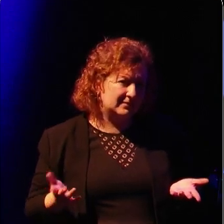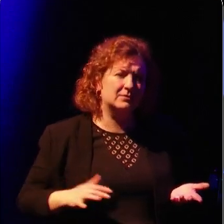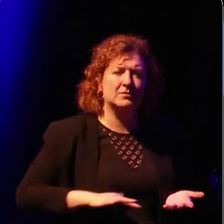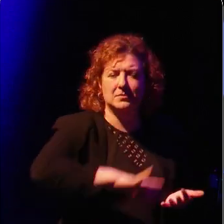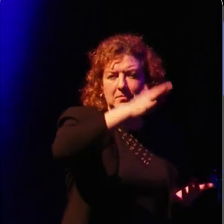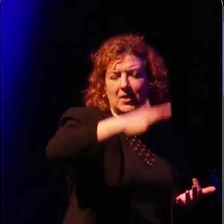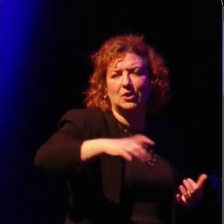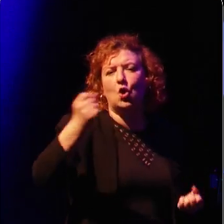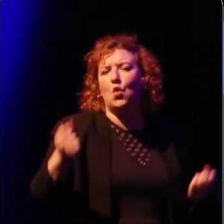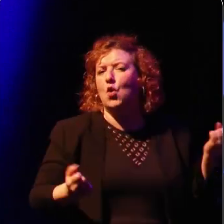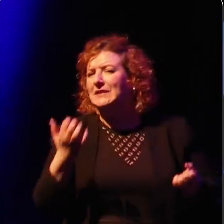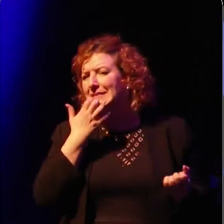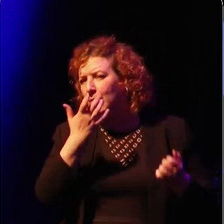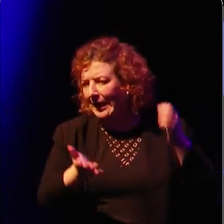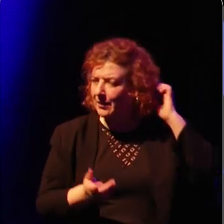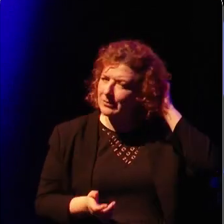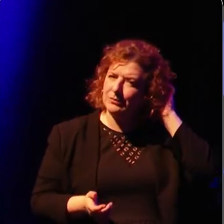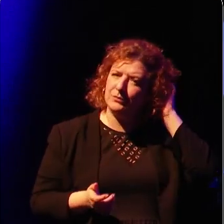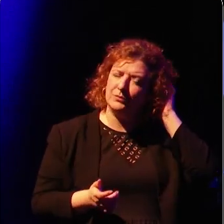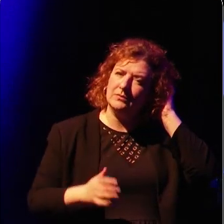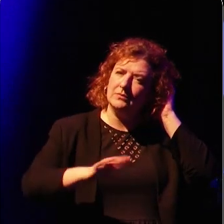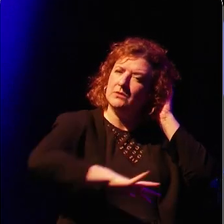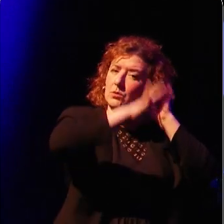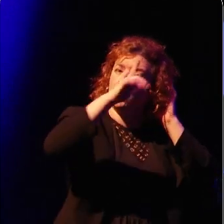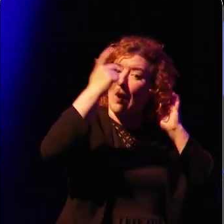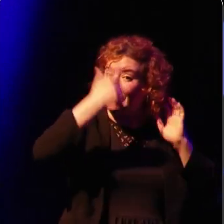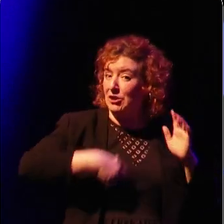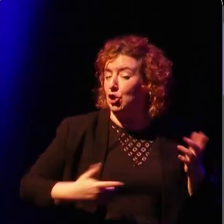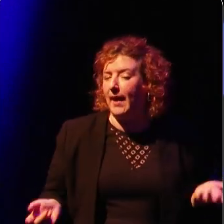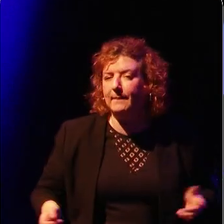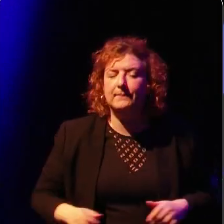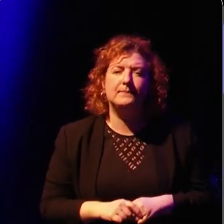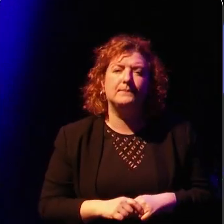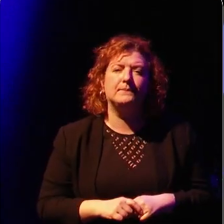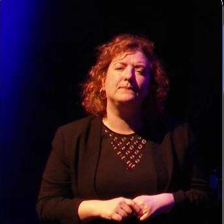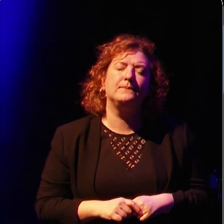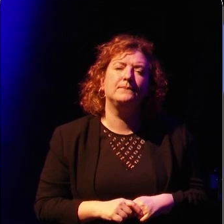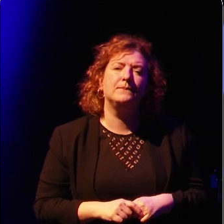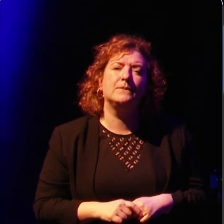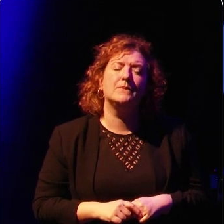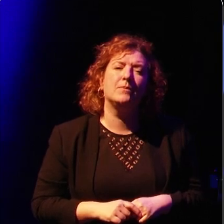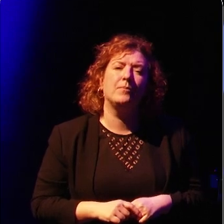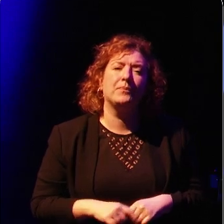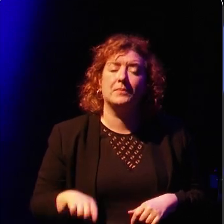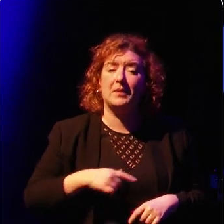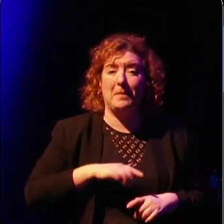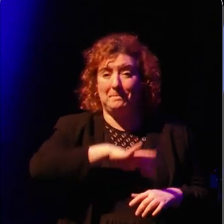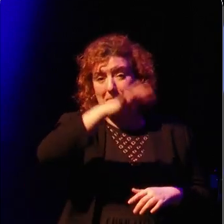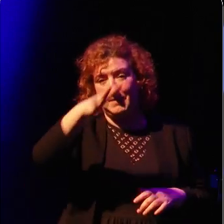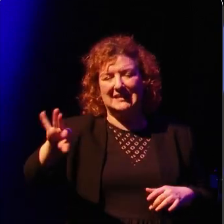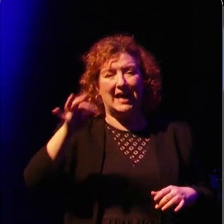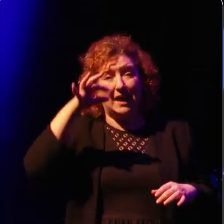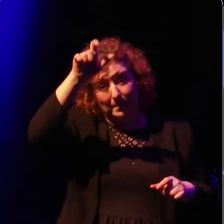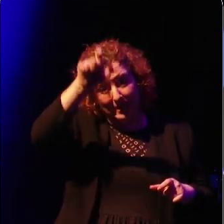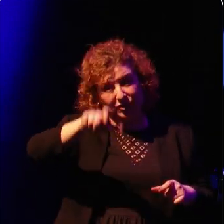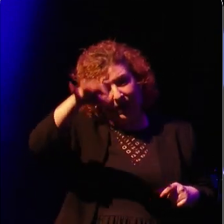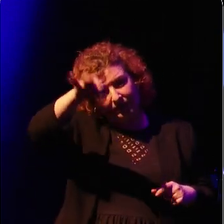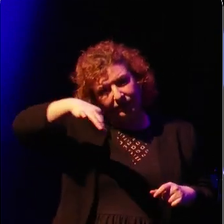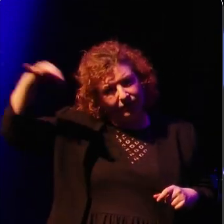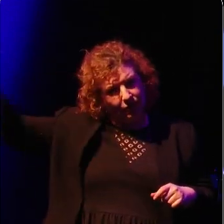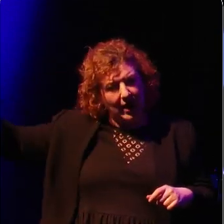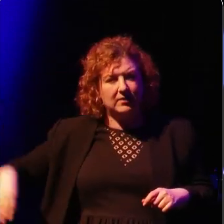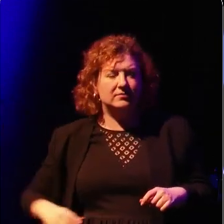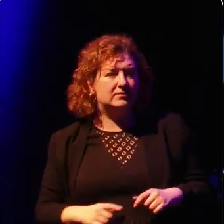paisaje un coche. Agrégame en este paisaje una persona. Quita una persona de este paisaje. De